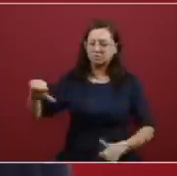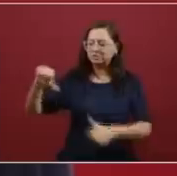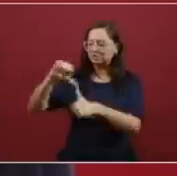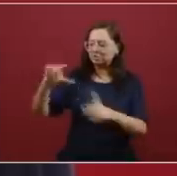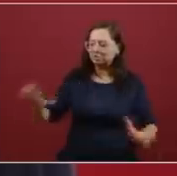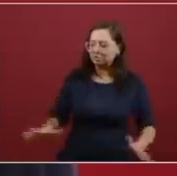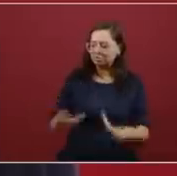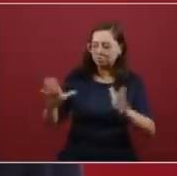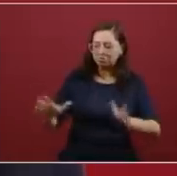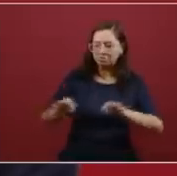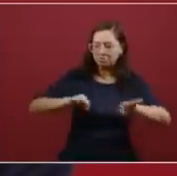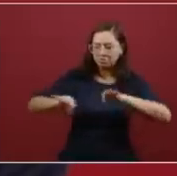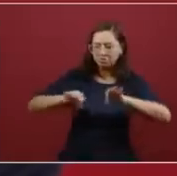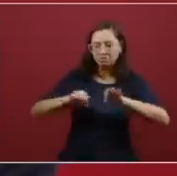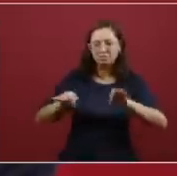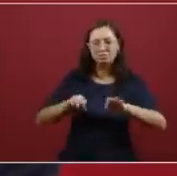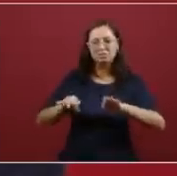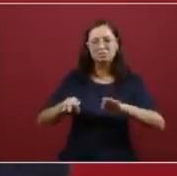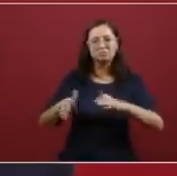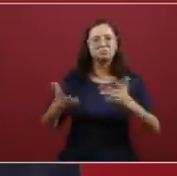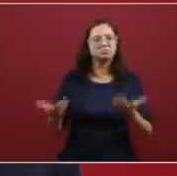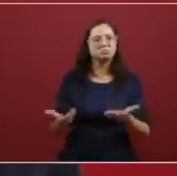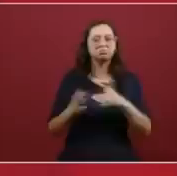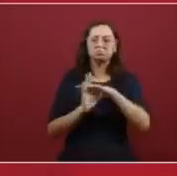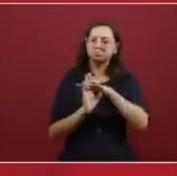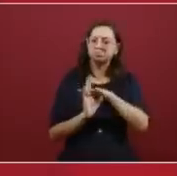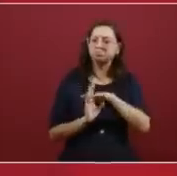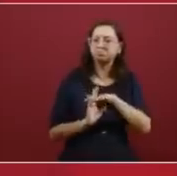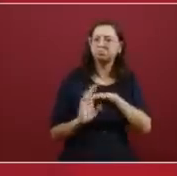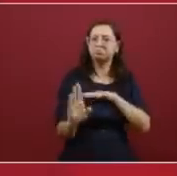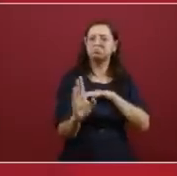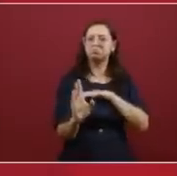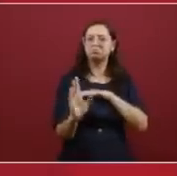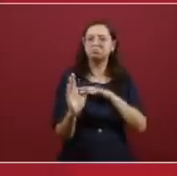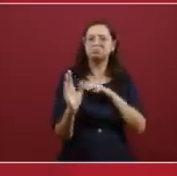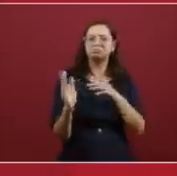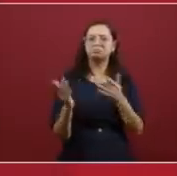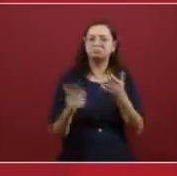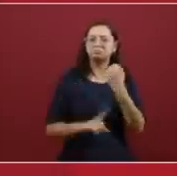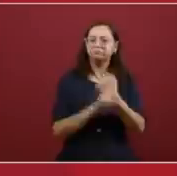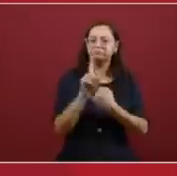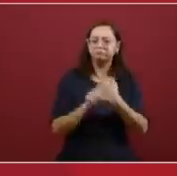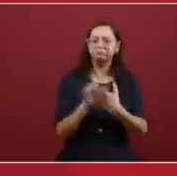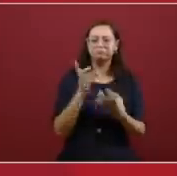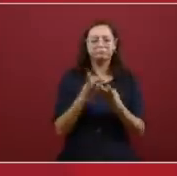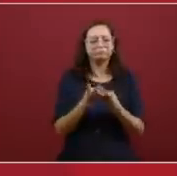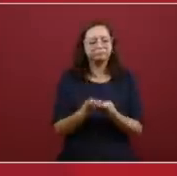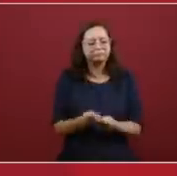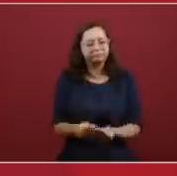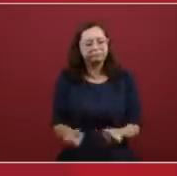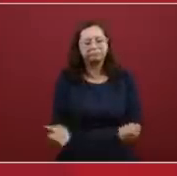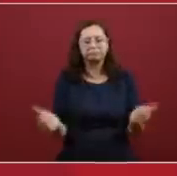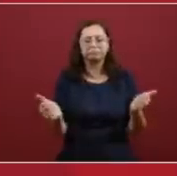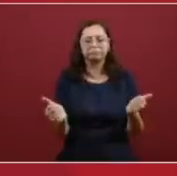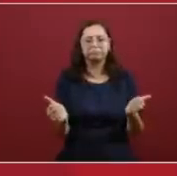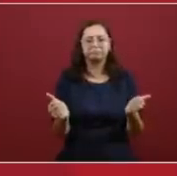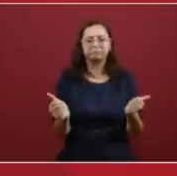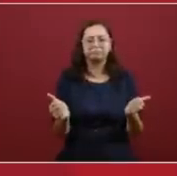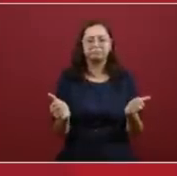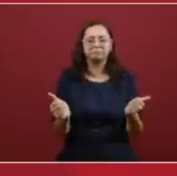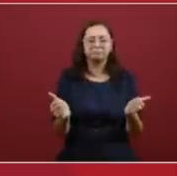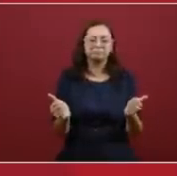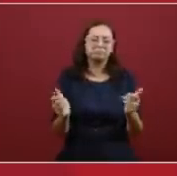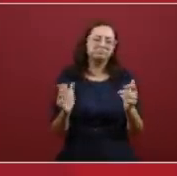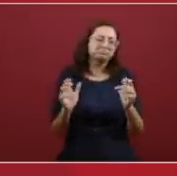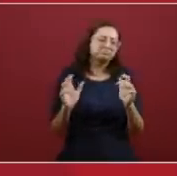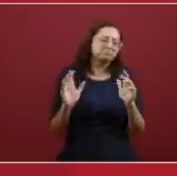centroamericanos, se va a resolver el problema o